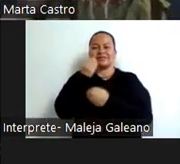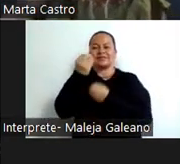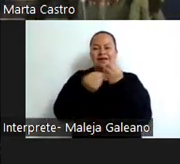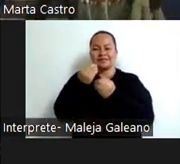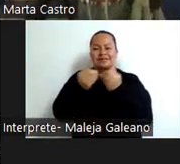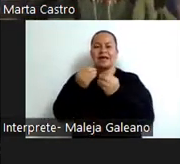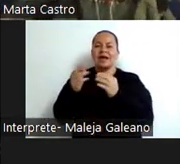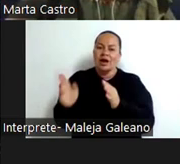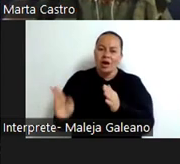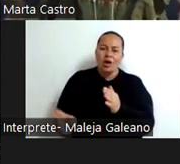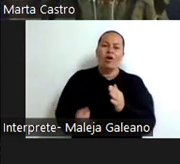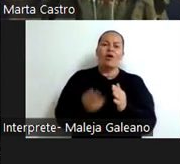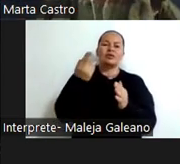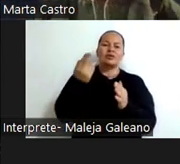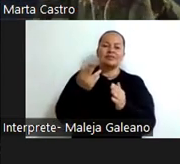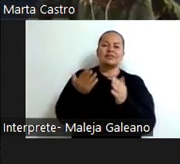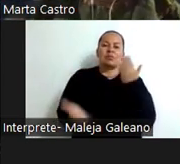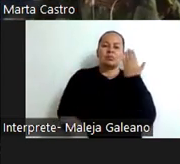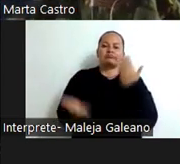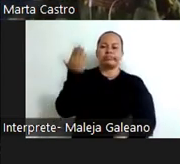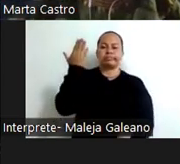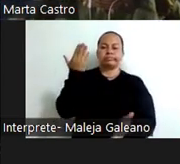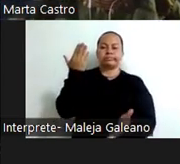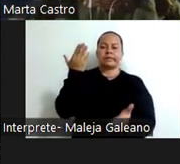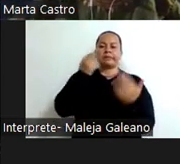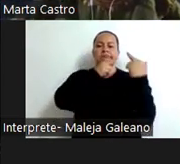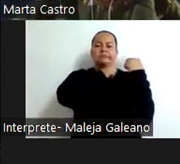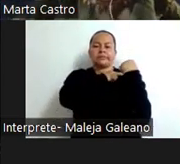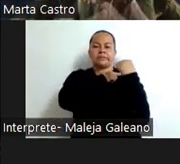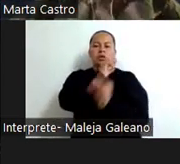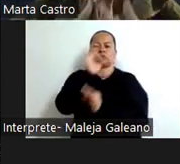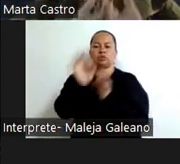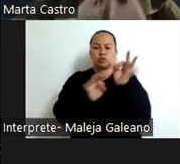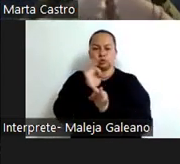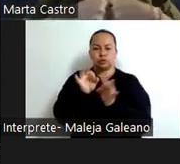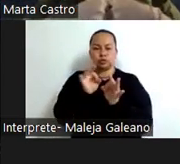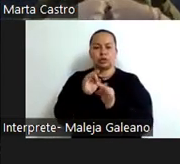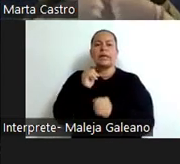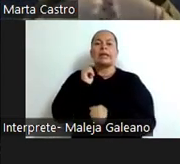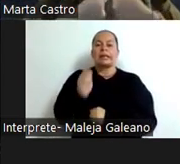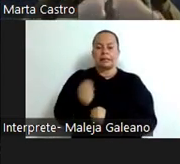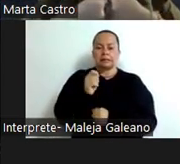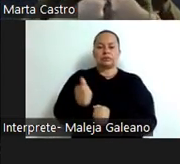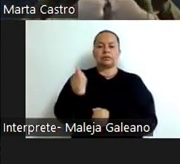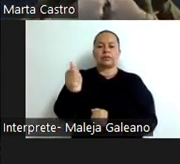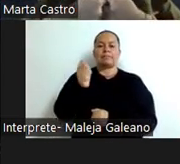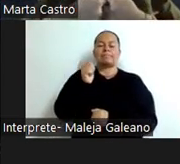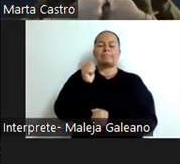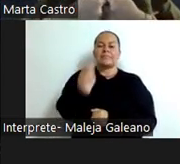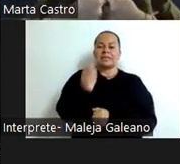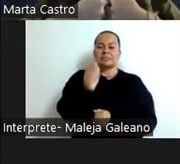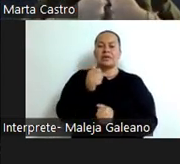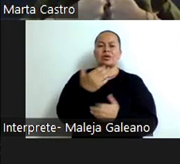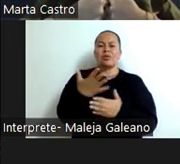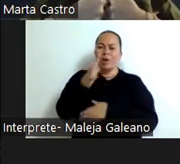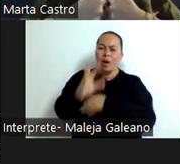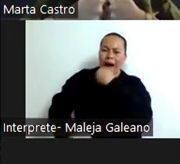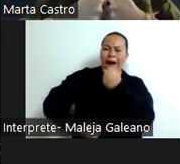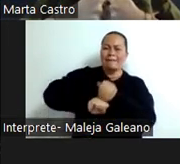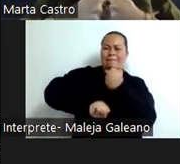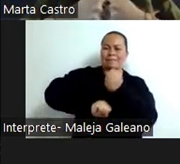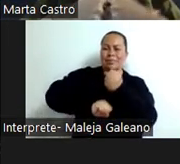se genera un desbalance en las cargas del cuidado y es la corte misma que también está contribuyendo con su